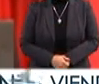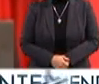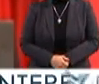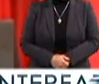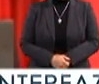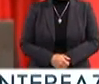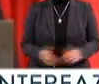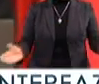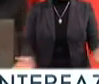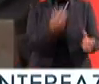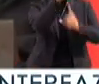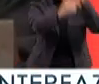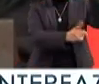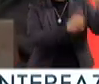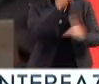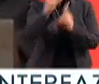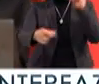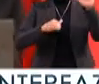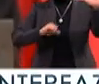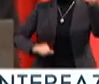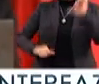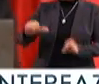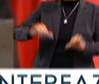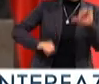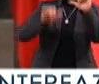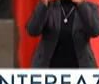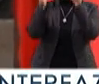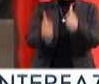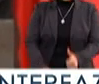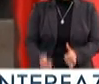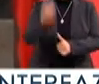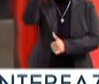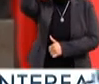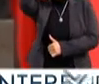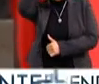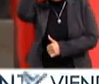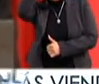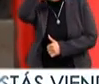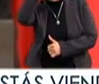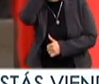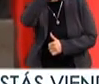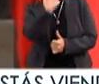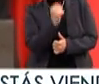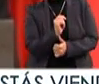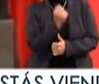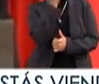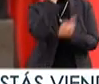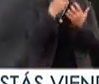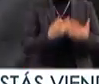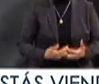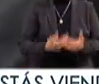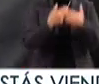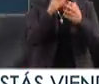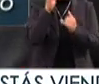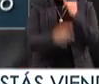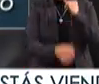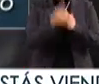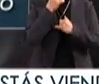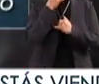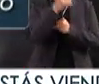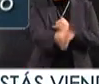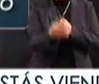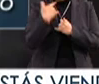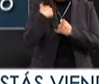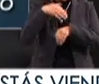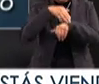se fomentará el deporte y las actividades artísticas, la ciencia y la tecnología. Finalmente aseguró